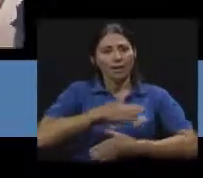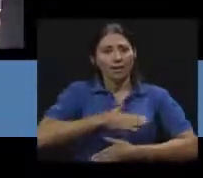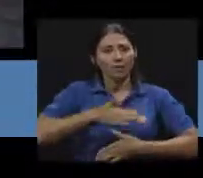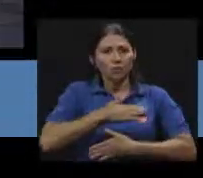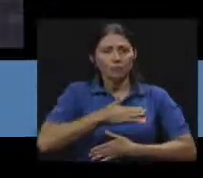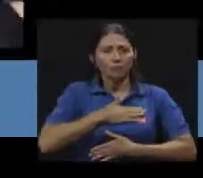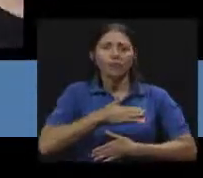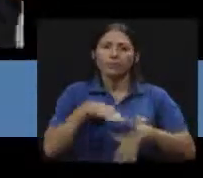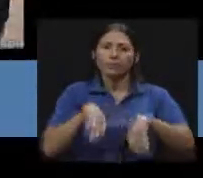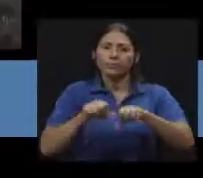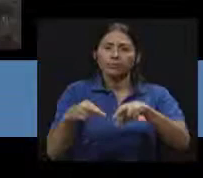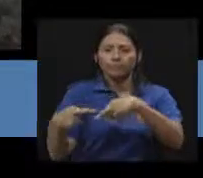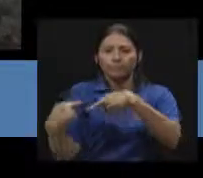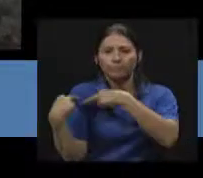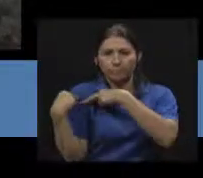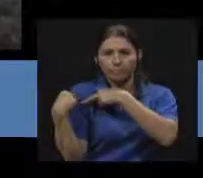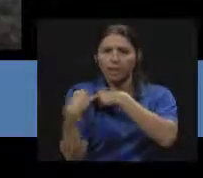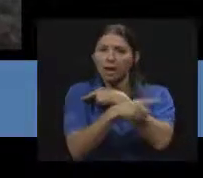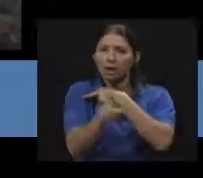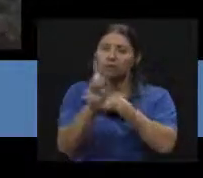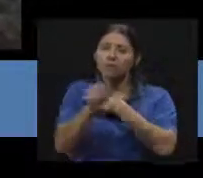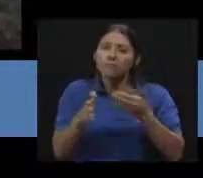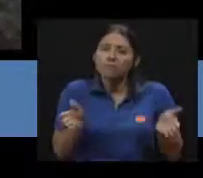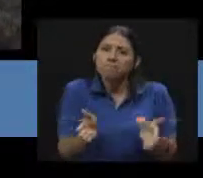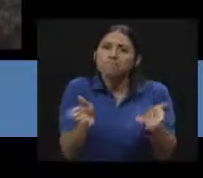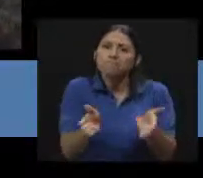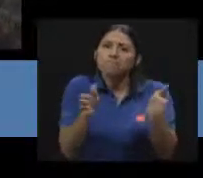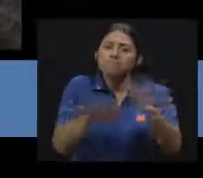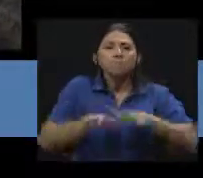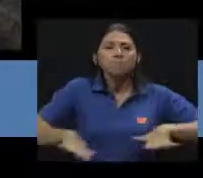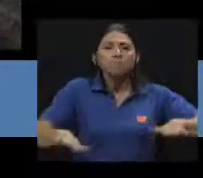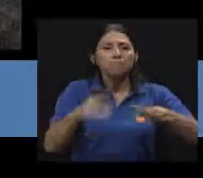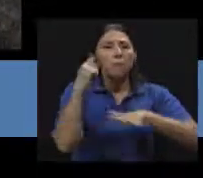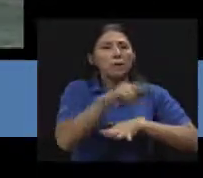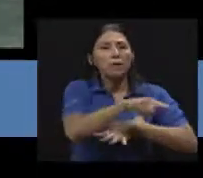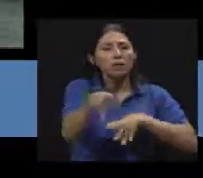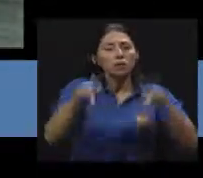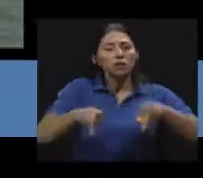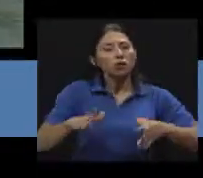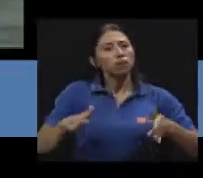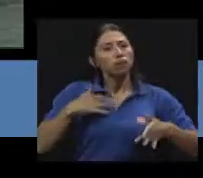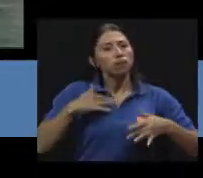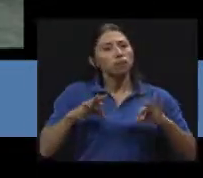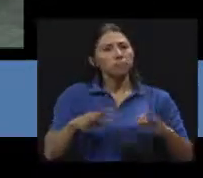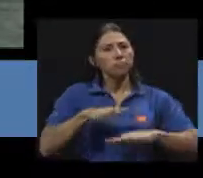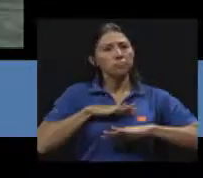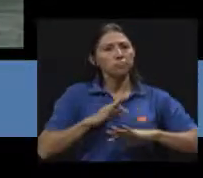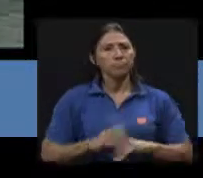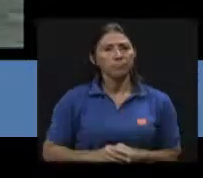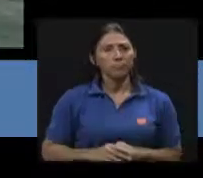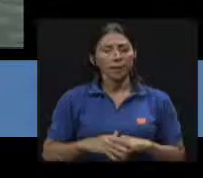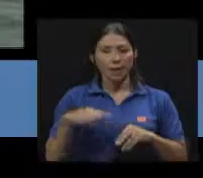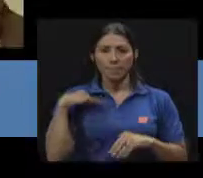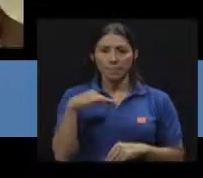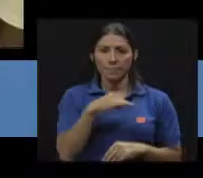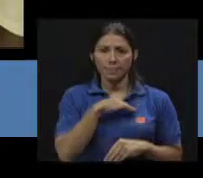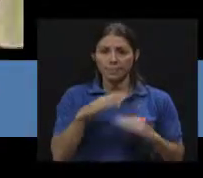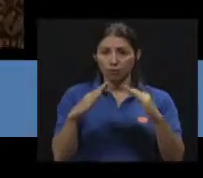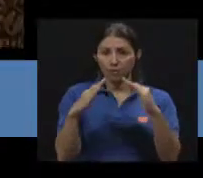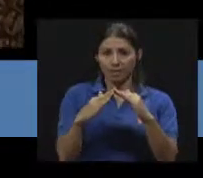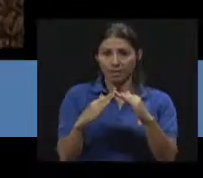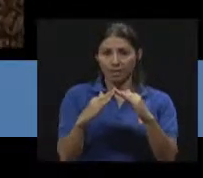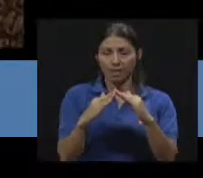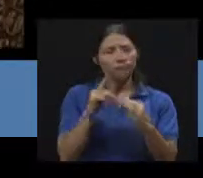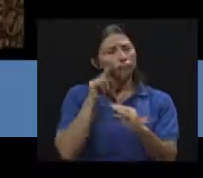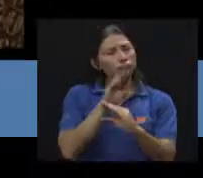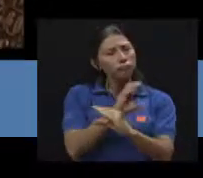la Recreación tienen la responsabilidad de generar espacios para estimular el bienestar integral de los adultos mayores. El